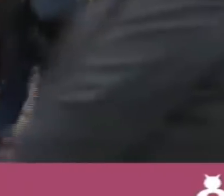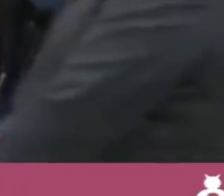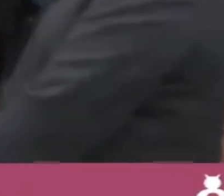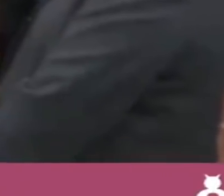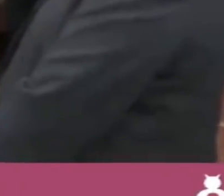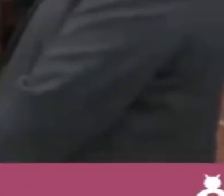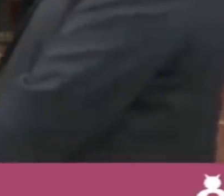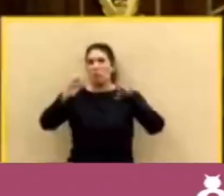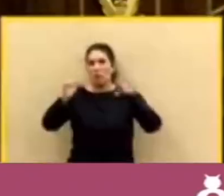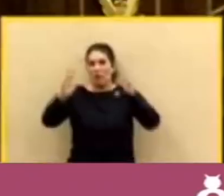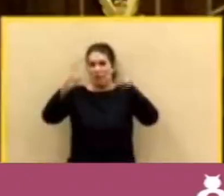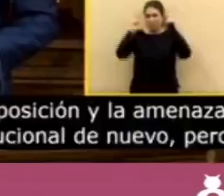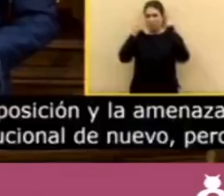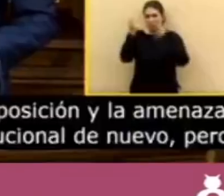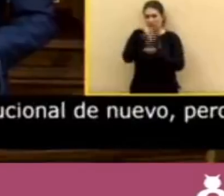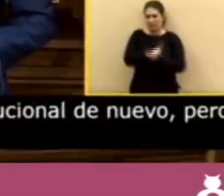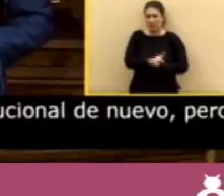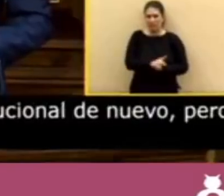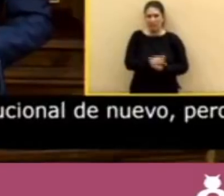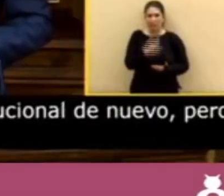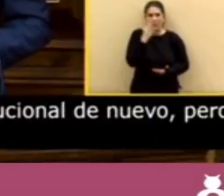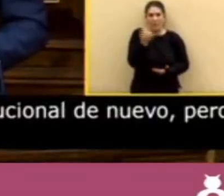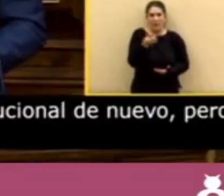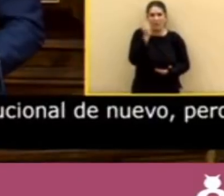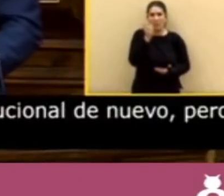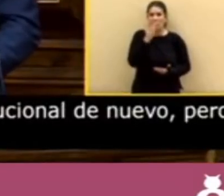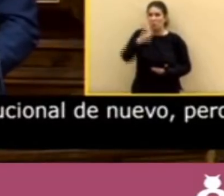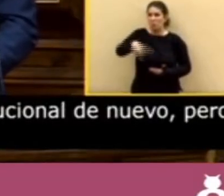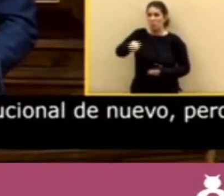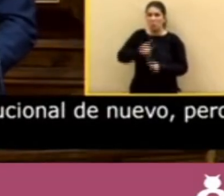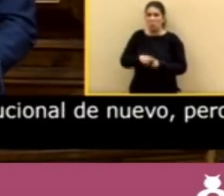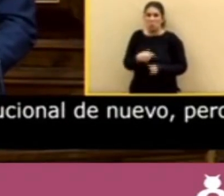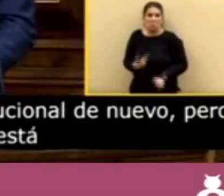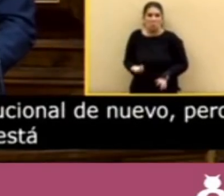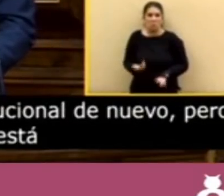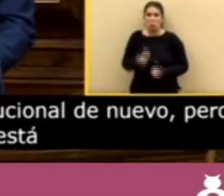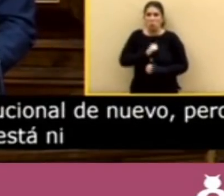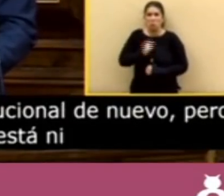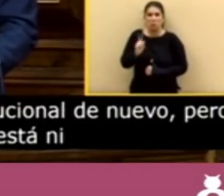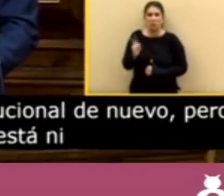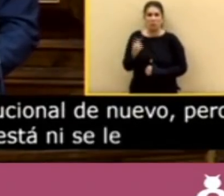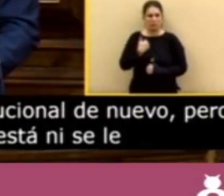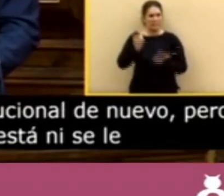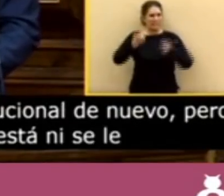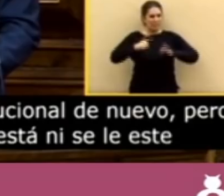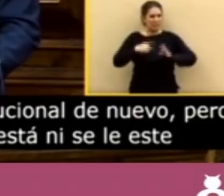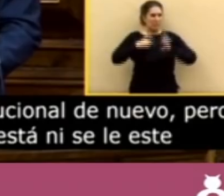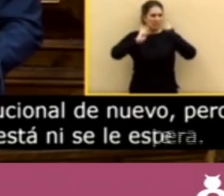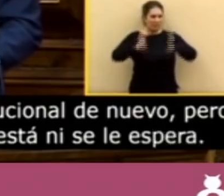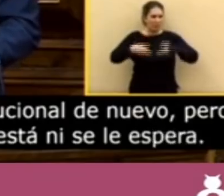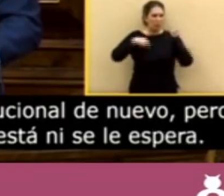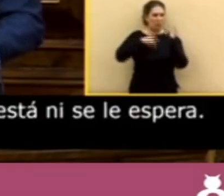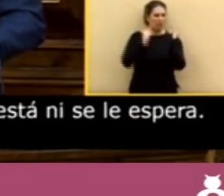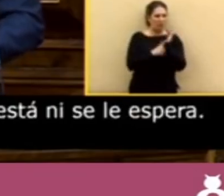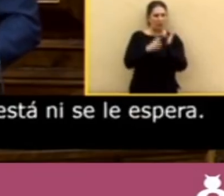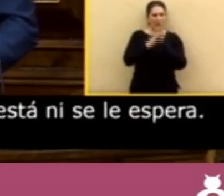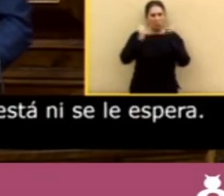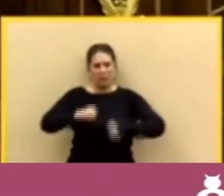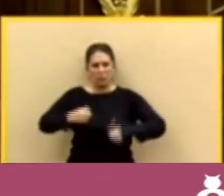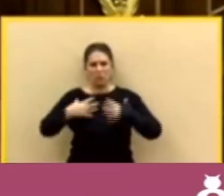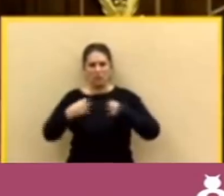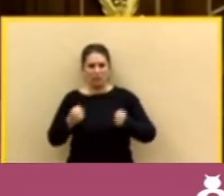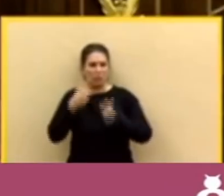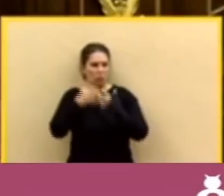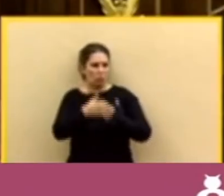sí. No, perdona, que te he cortado. Termina. No, lo que quiero decir, insisto, que desenfocar la realidad, la actualidad